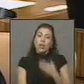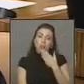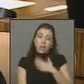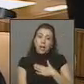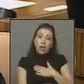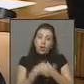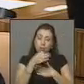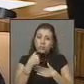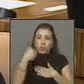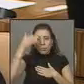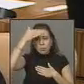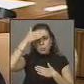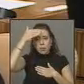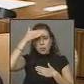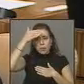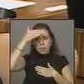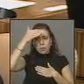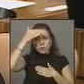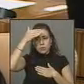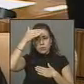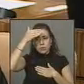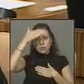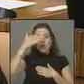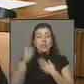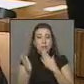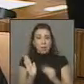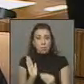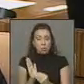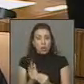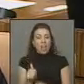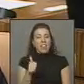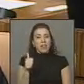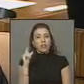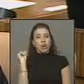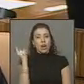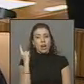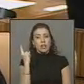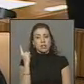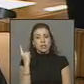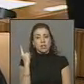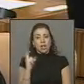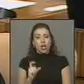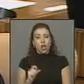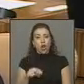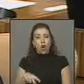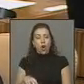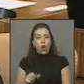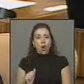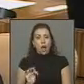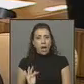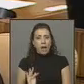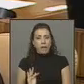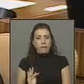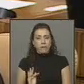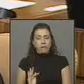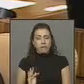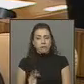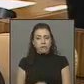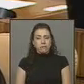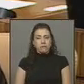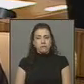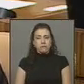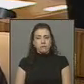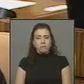mencionar mi preocupación, y quiero que vaya en el oficio también al Director Nacional de la CONAF. ¿Cómo